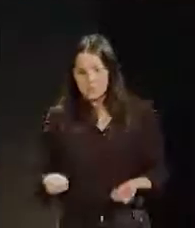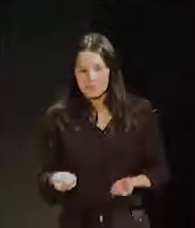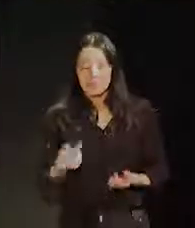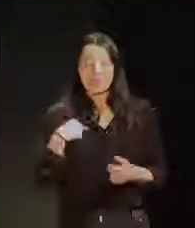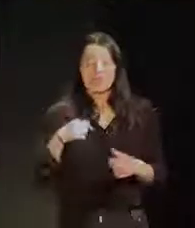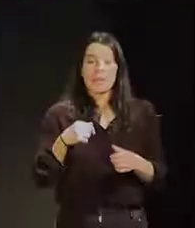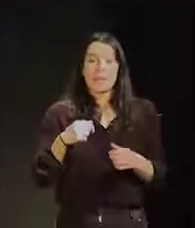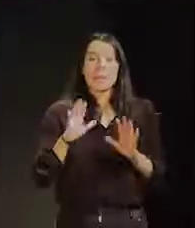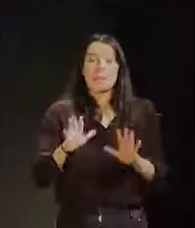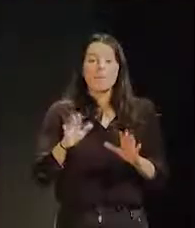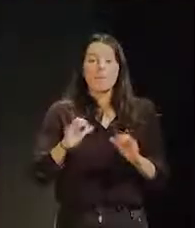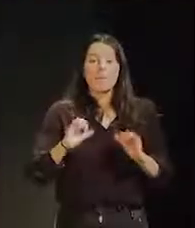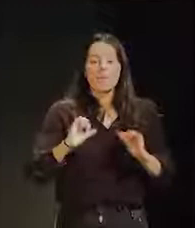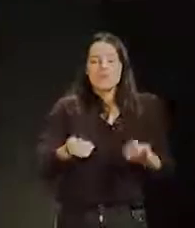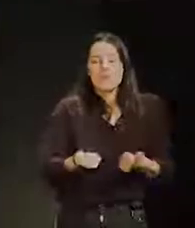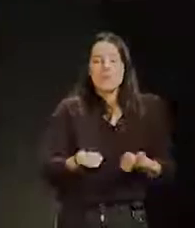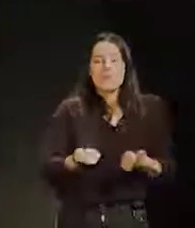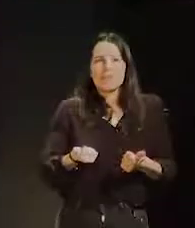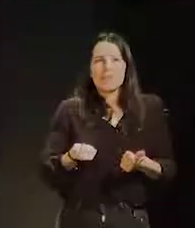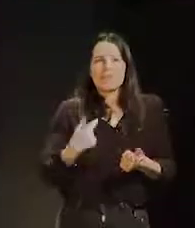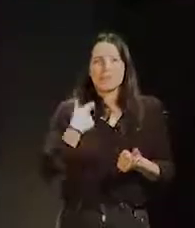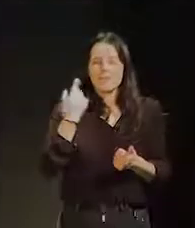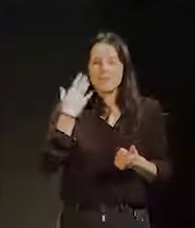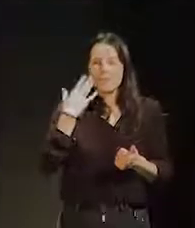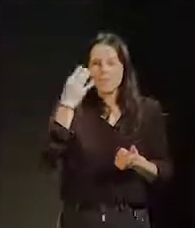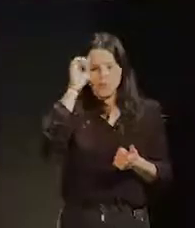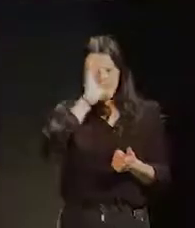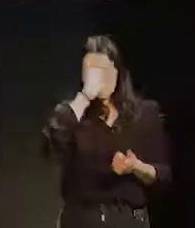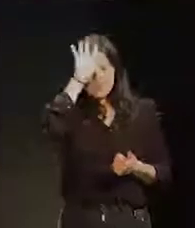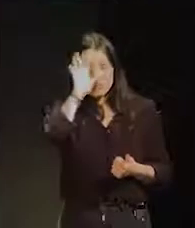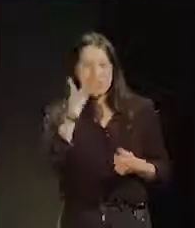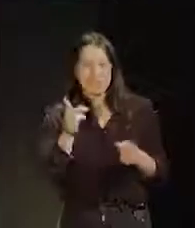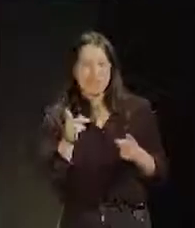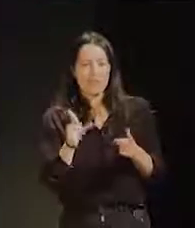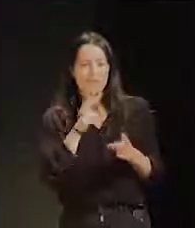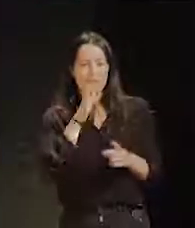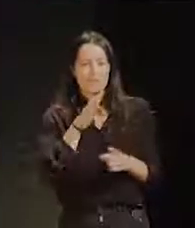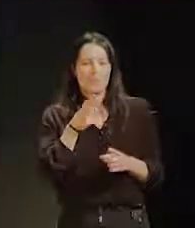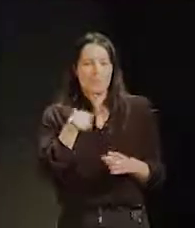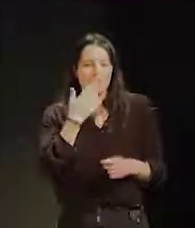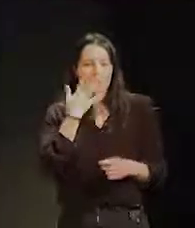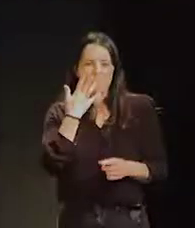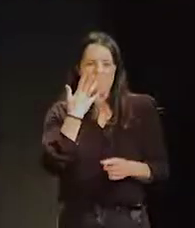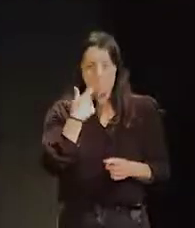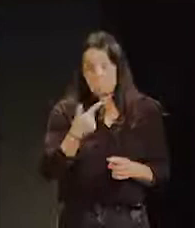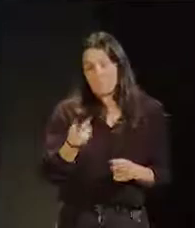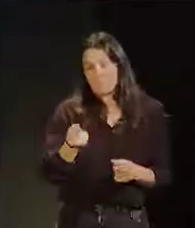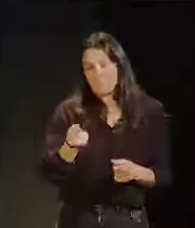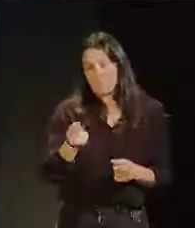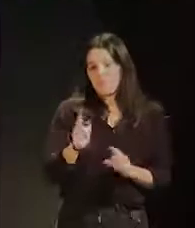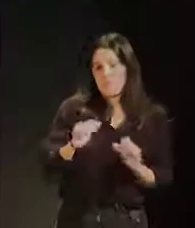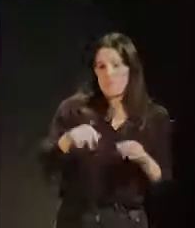mí, pero en el mismo tiempo era fascinada en una manera exótica. Y menos me gustaba, yo no soy exótica, yo soy